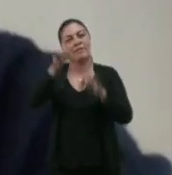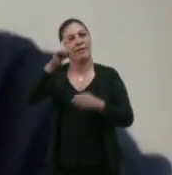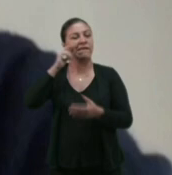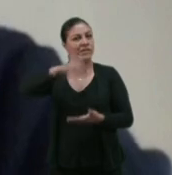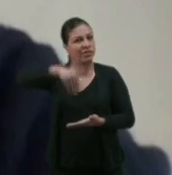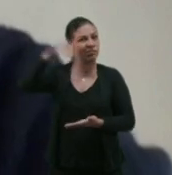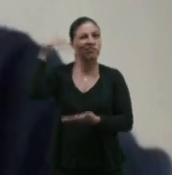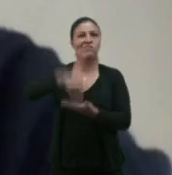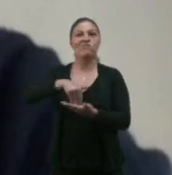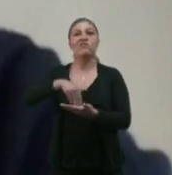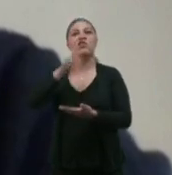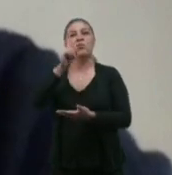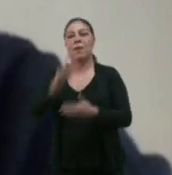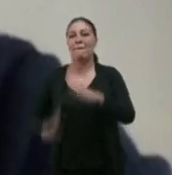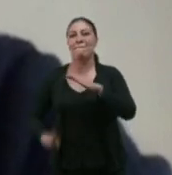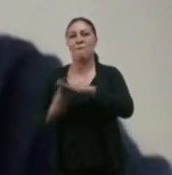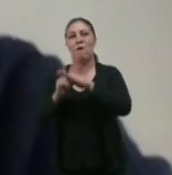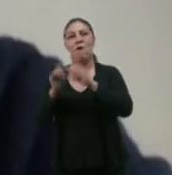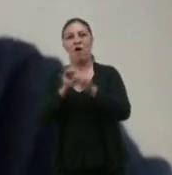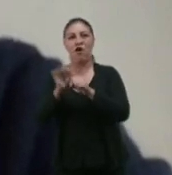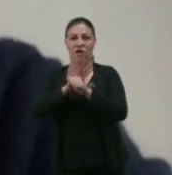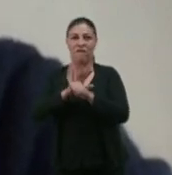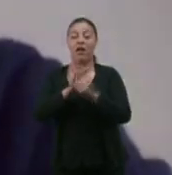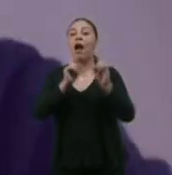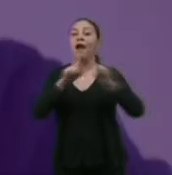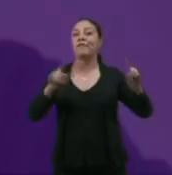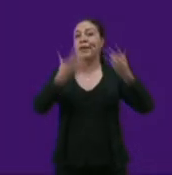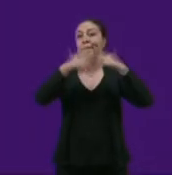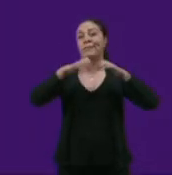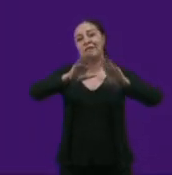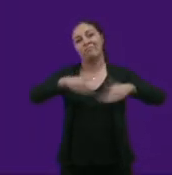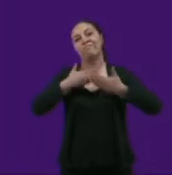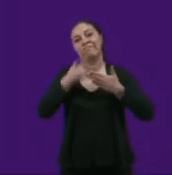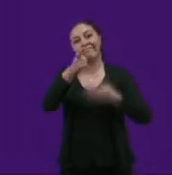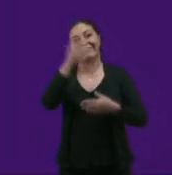ha obligado a muchas empresas a cerrar.